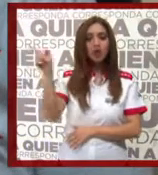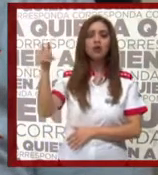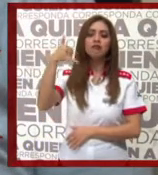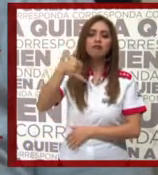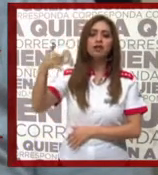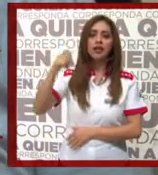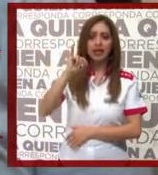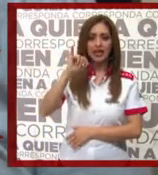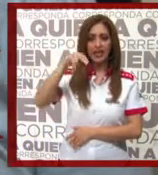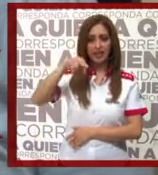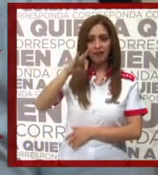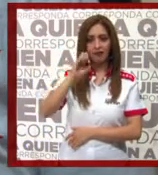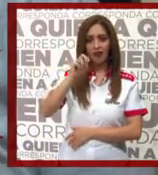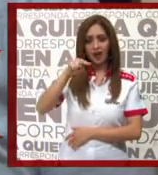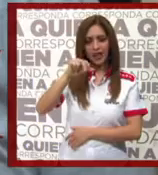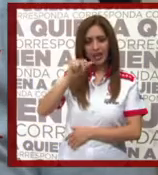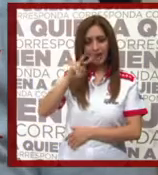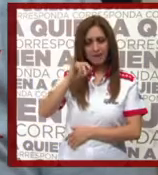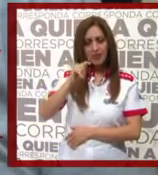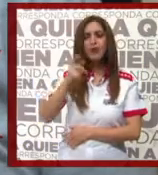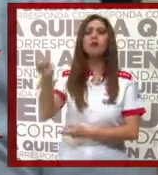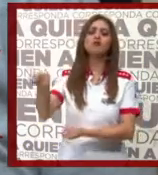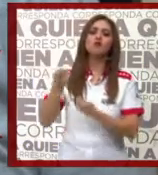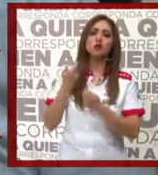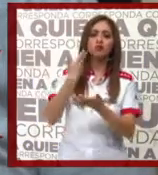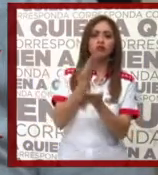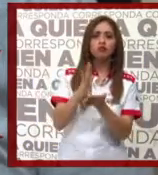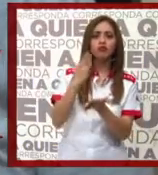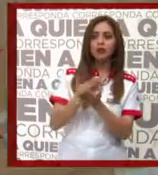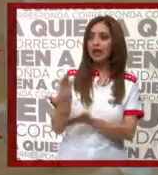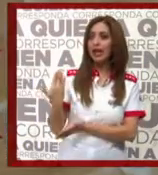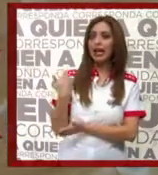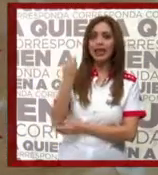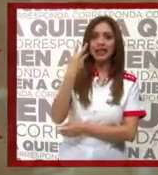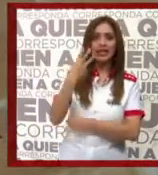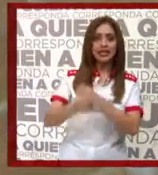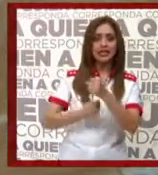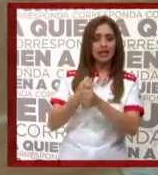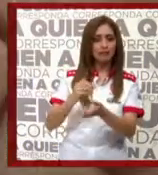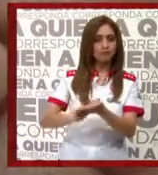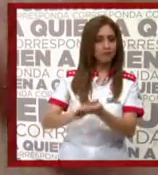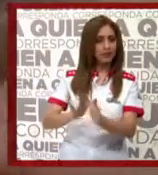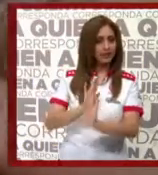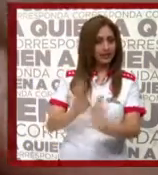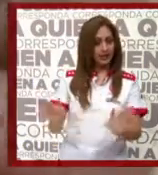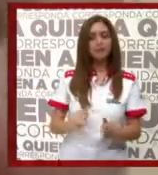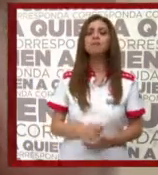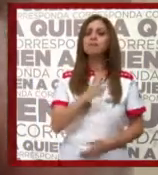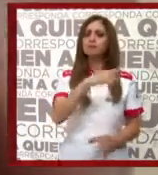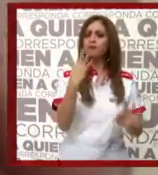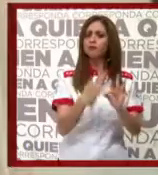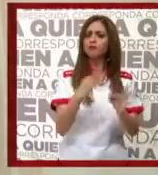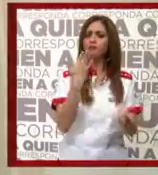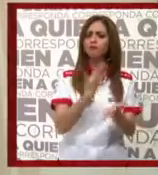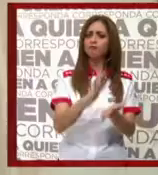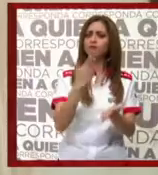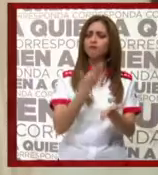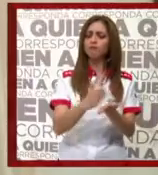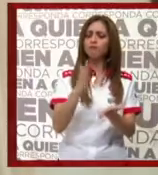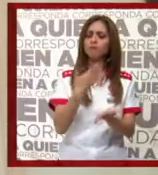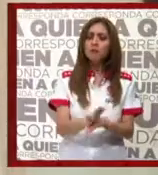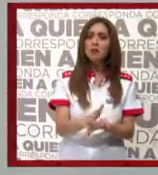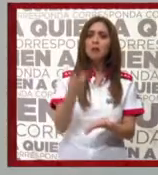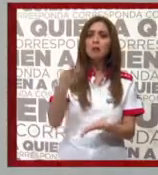un crédito, el cual hace 3 años yo terminé de pagar. Pese a que cumplió con cada uno de sus pagos, asegura que a la fecha no